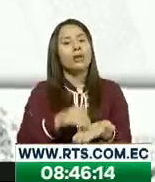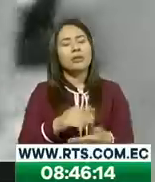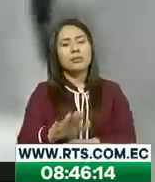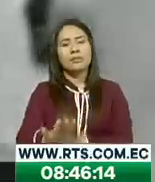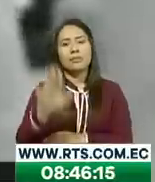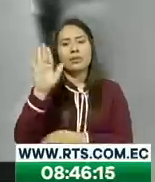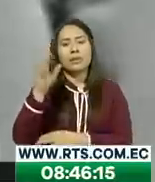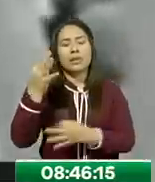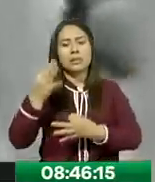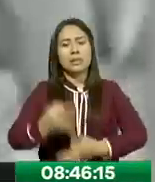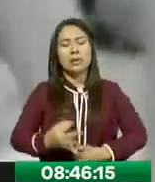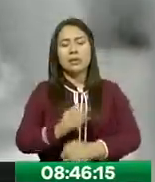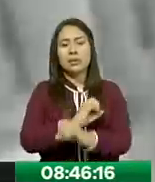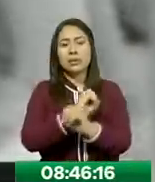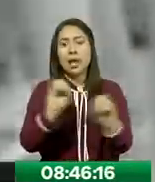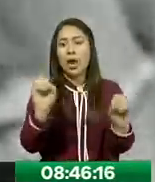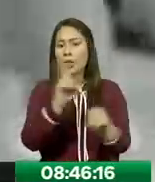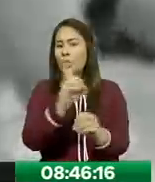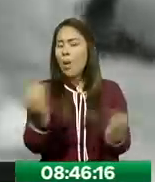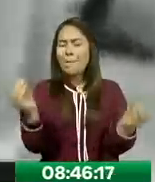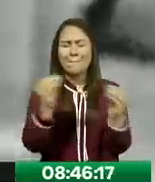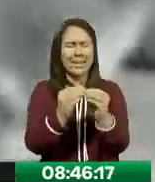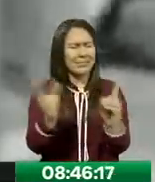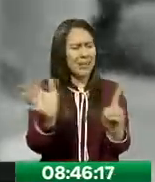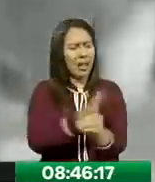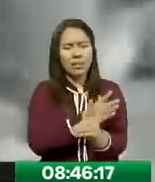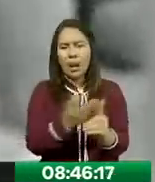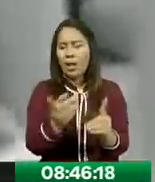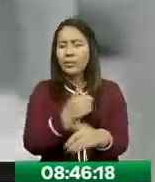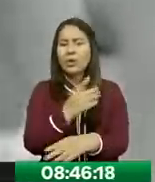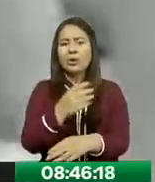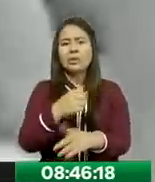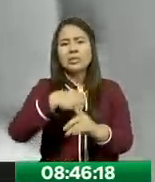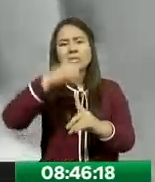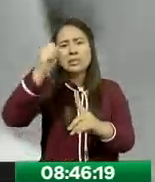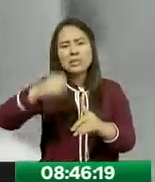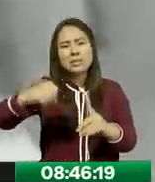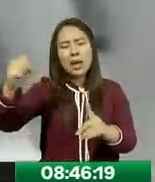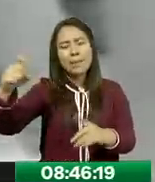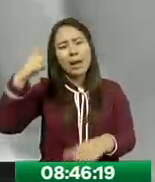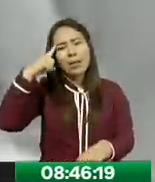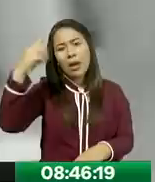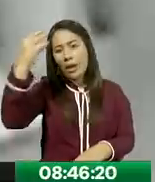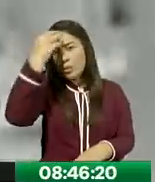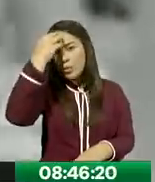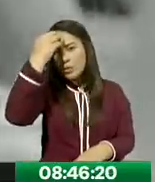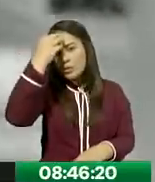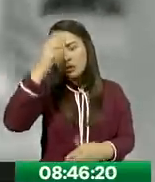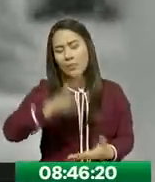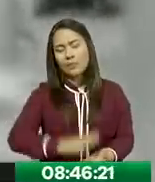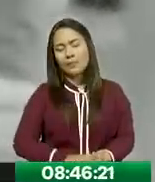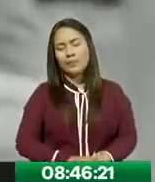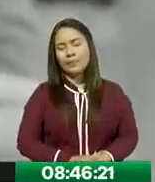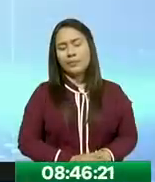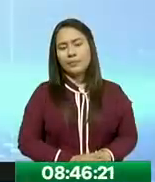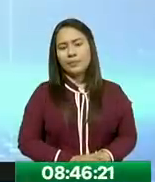política de cero tolerancia a los actos de violencia en el sistema educativo. Informó Roselena Vascones.